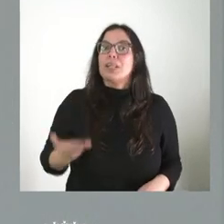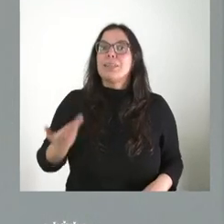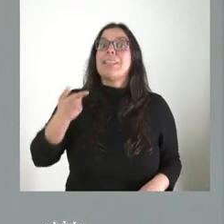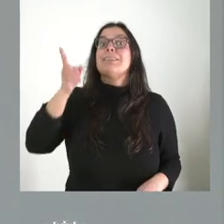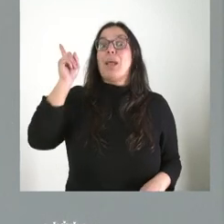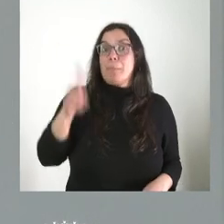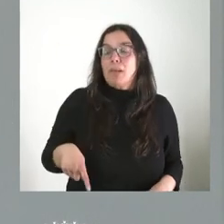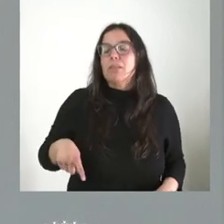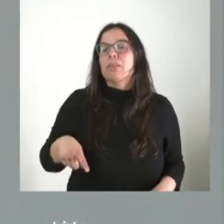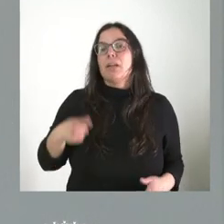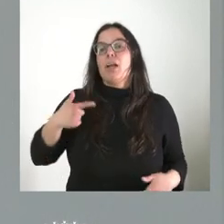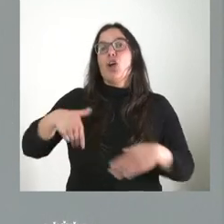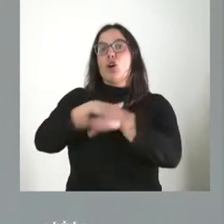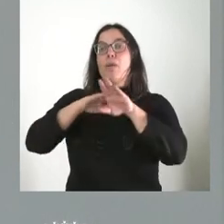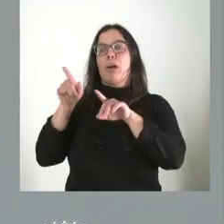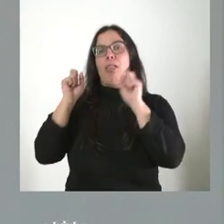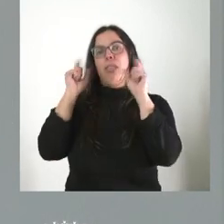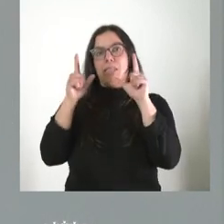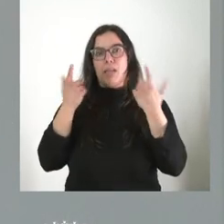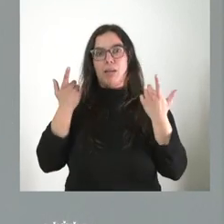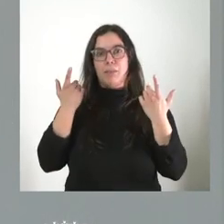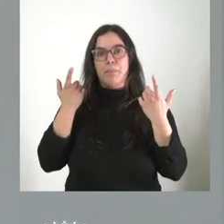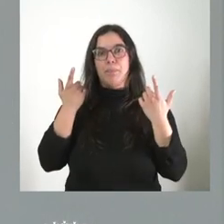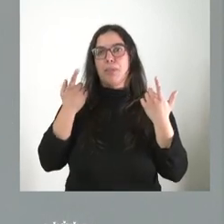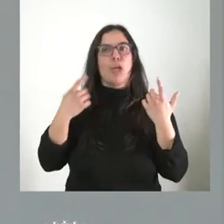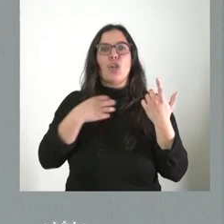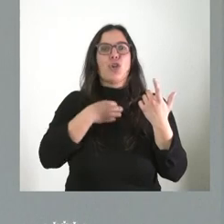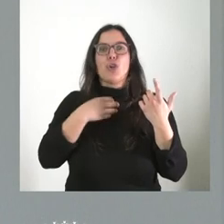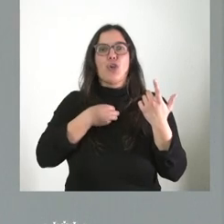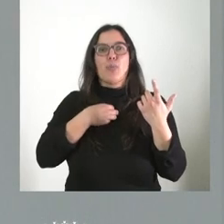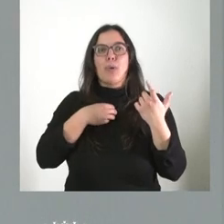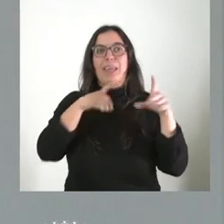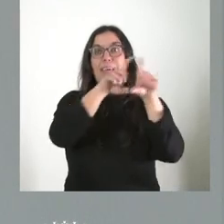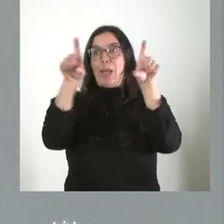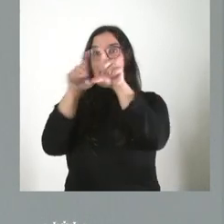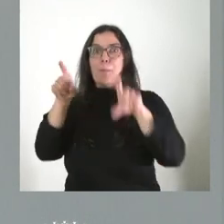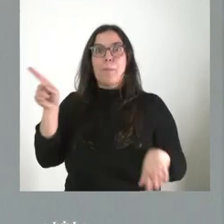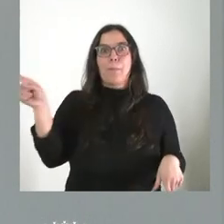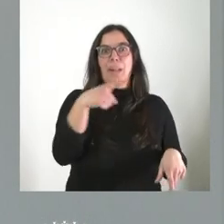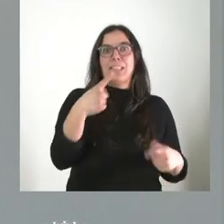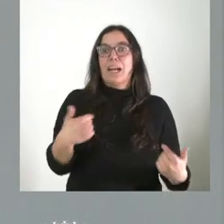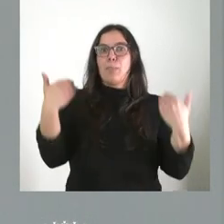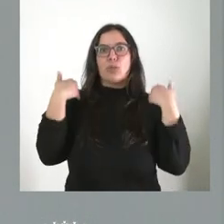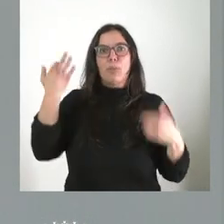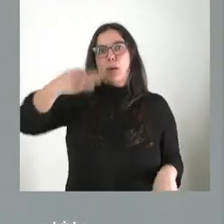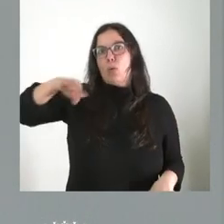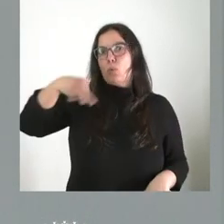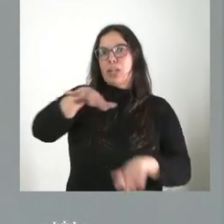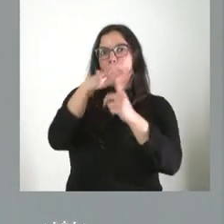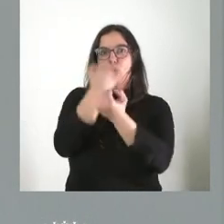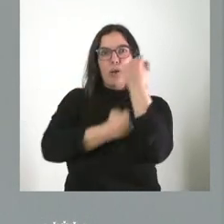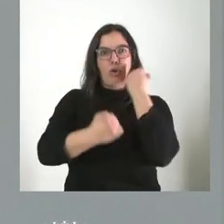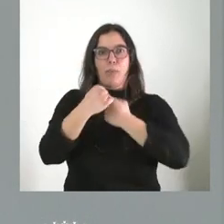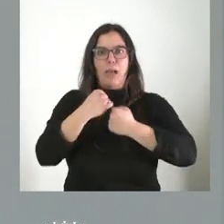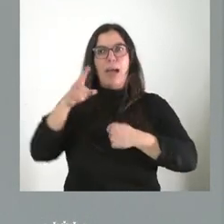es que el gobierno se dé cuenta que no puede poner a las empresas como responsables únicas de la situación económica que estamos